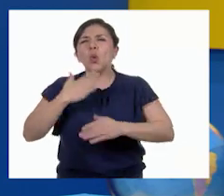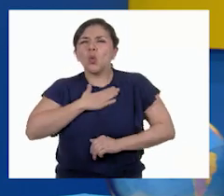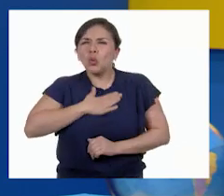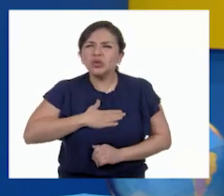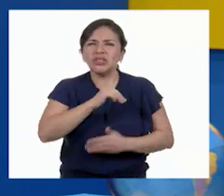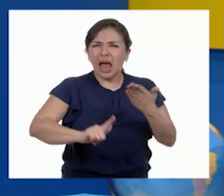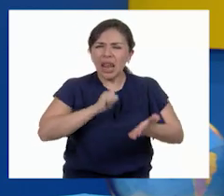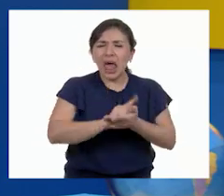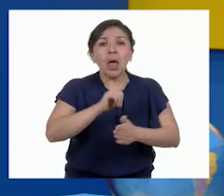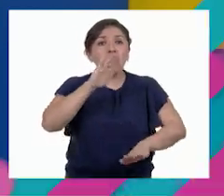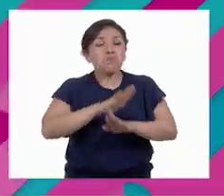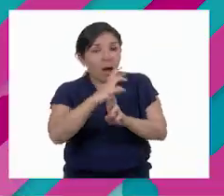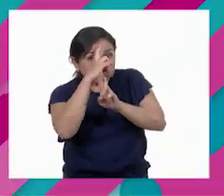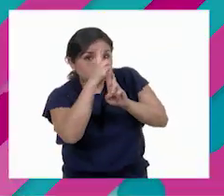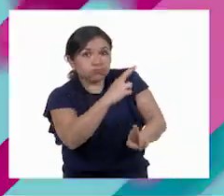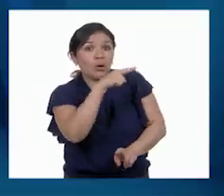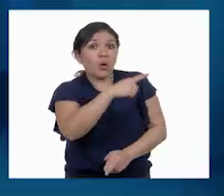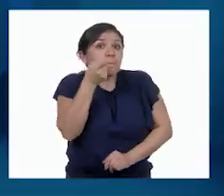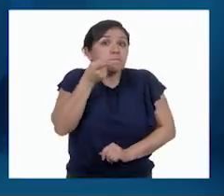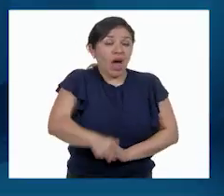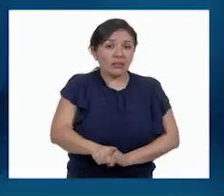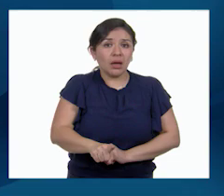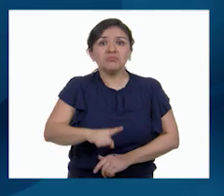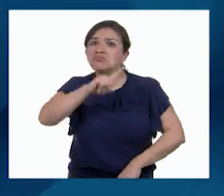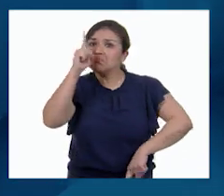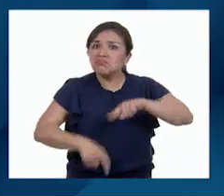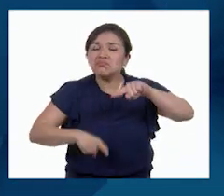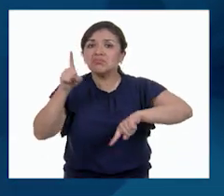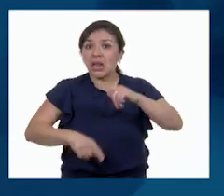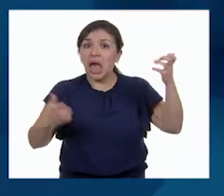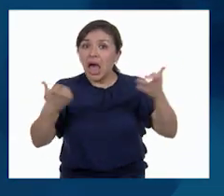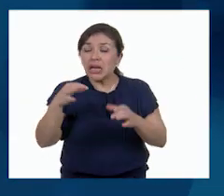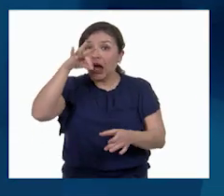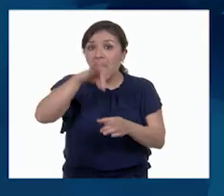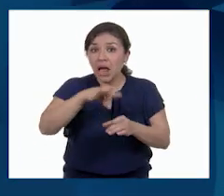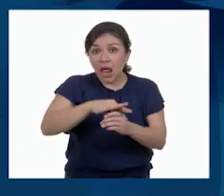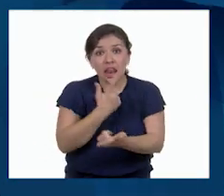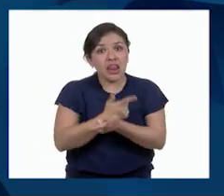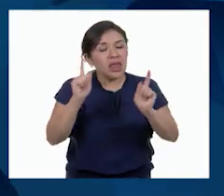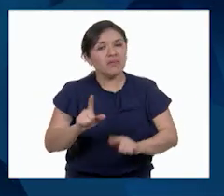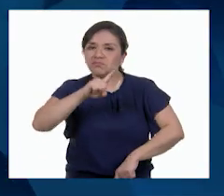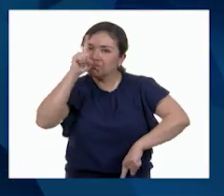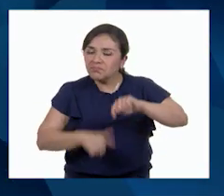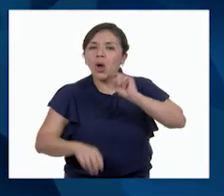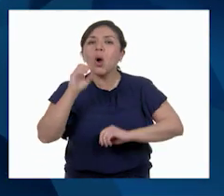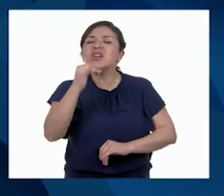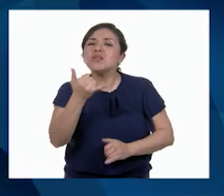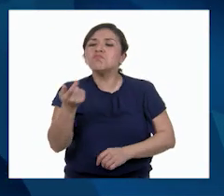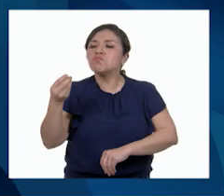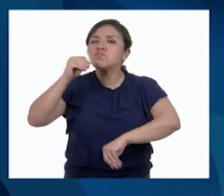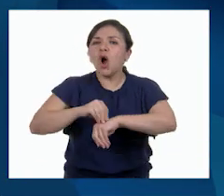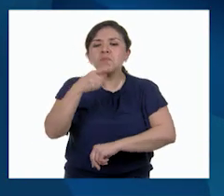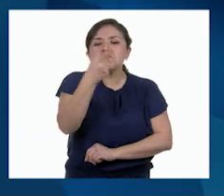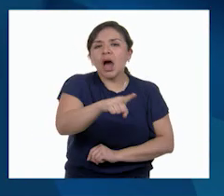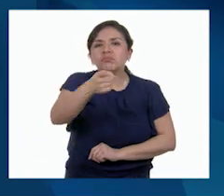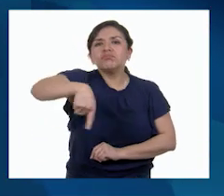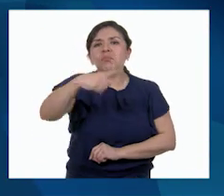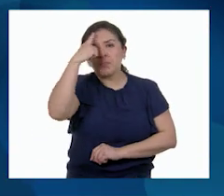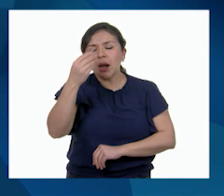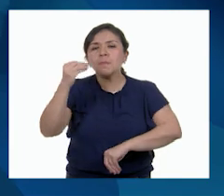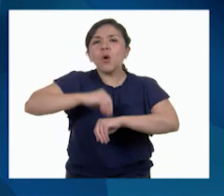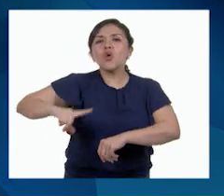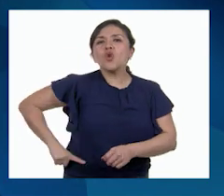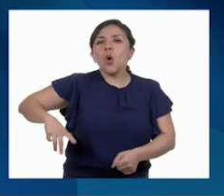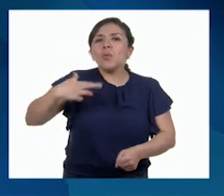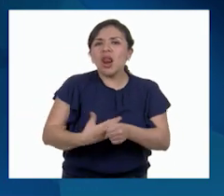legislativo obedecían sus órdenes, porque impidió que se llevaran a cabo elecciones libres e impuso a los gobernadores de los estados, porque